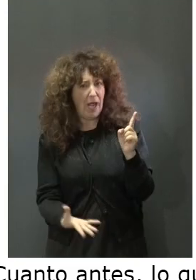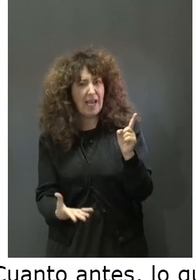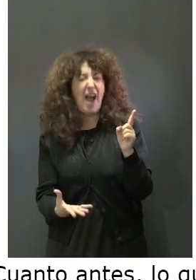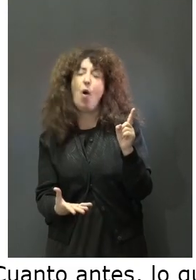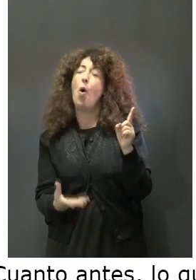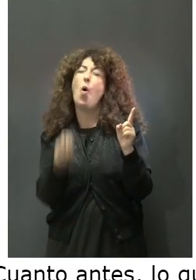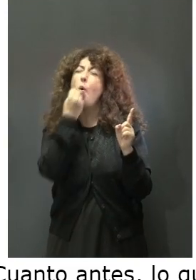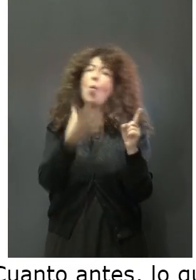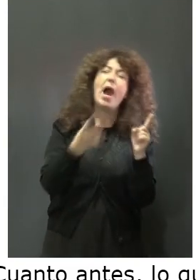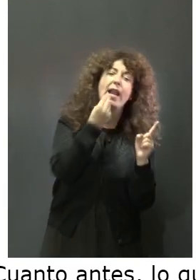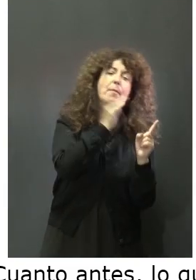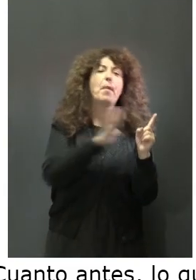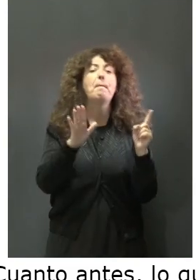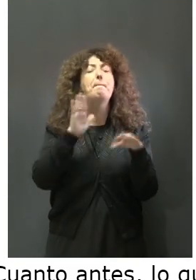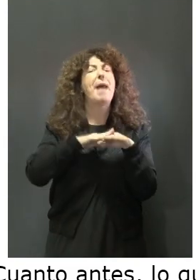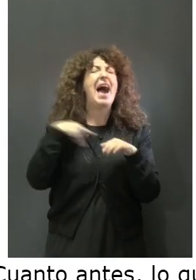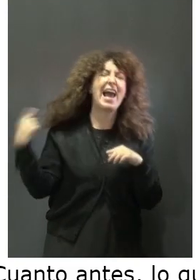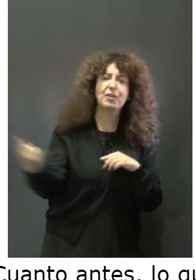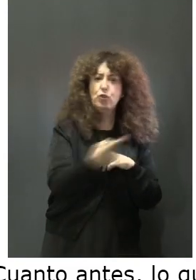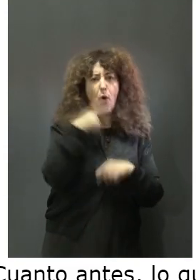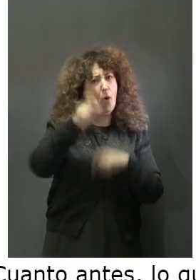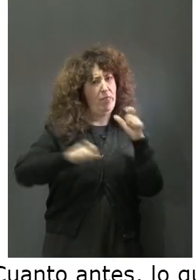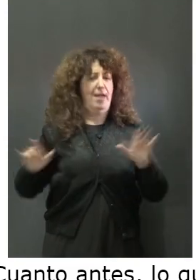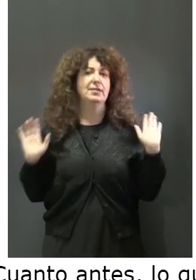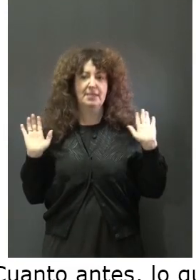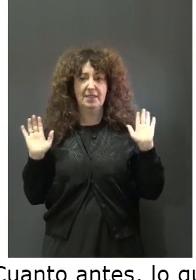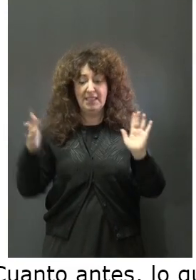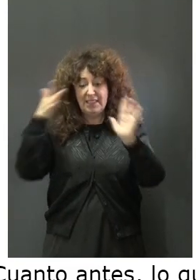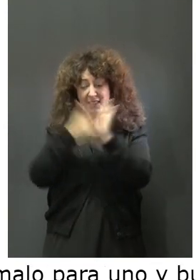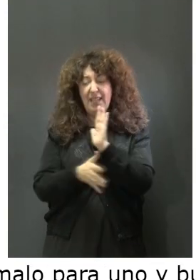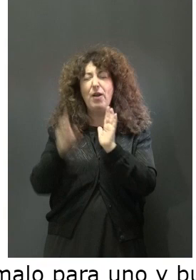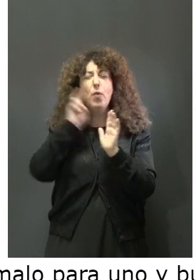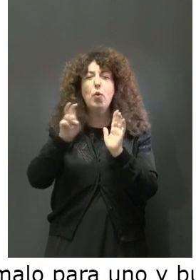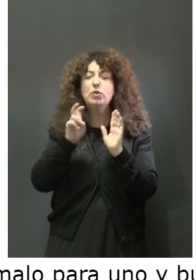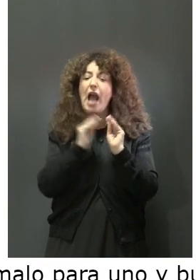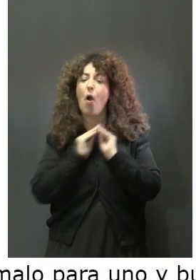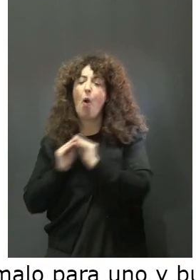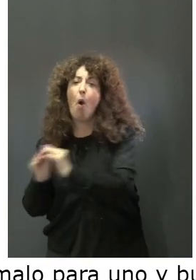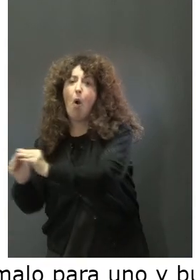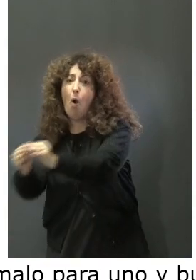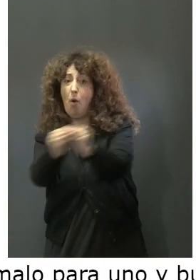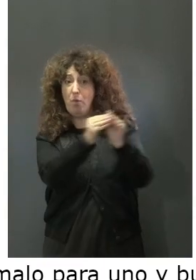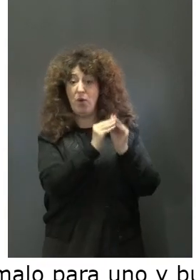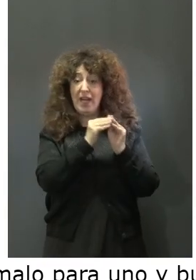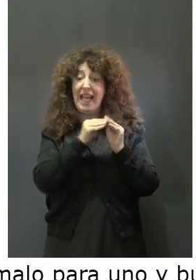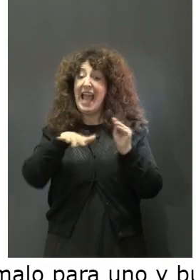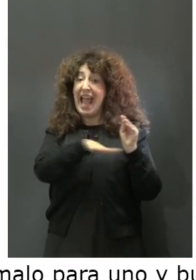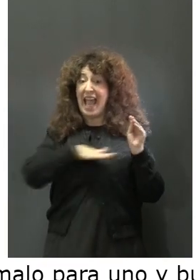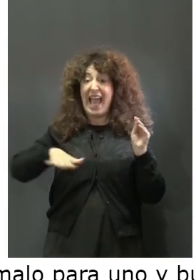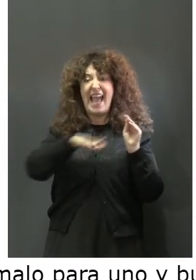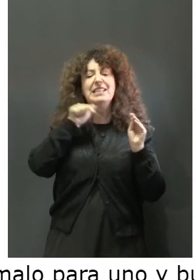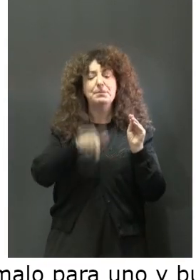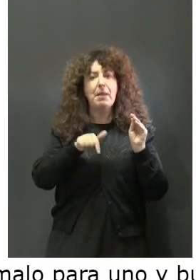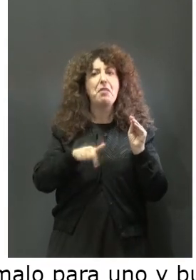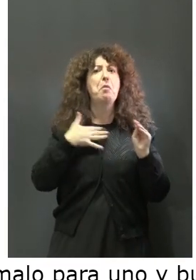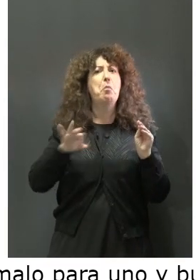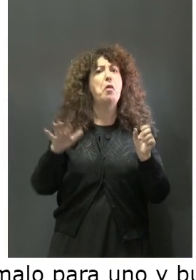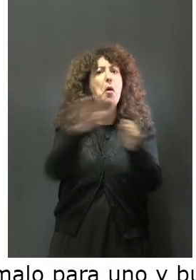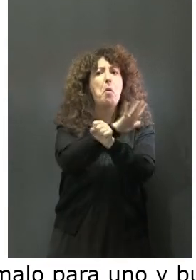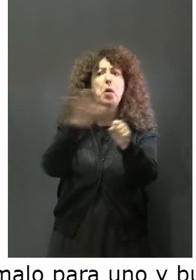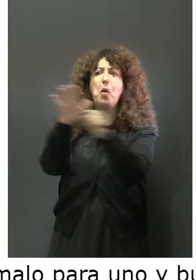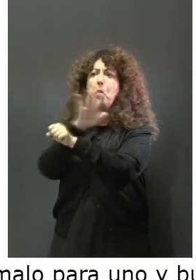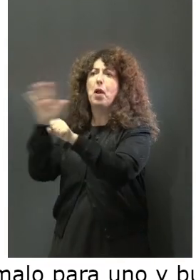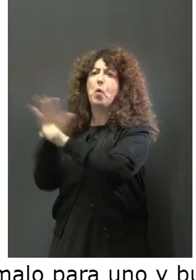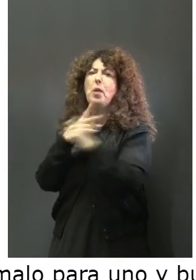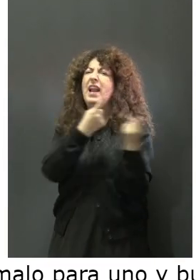buenas posible absolutamente para todos, ¿no? Es decir, establecer un denominador común que digan, bueno, pues este espacio va a dar respuesta a las